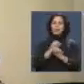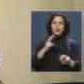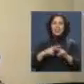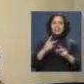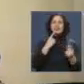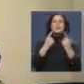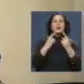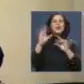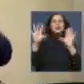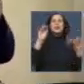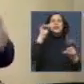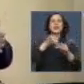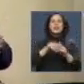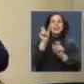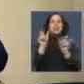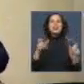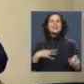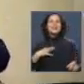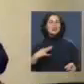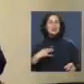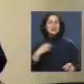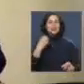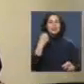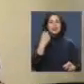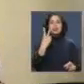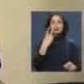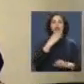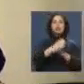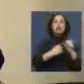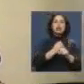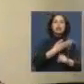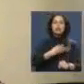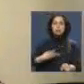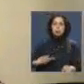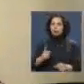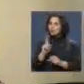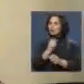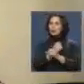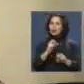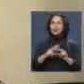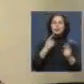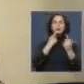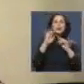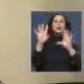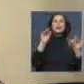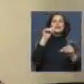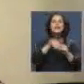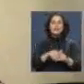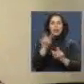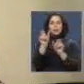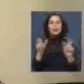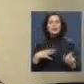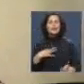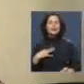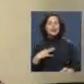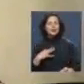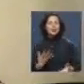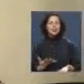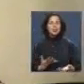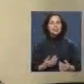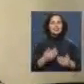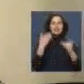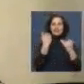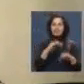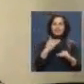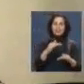comunales. En 4 años, en 2 años y medio no se pueden hacer plebiscitos comunales. Son tremendas restricciones.